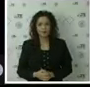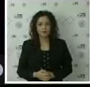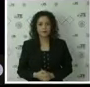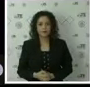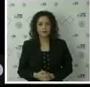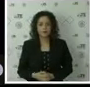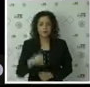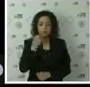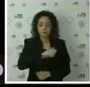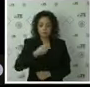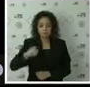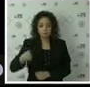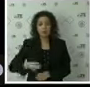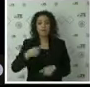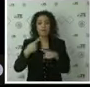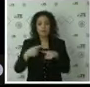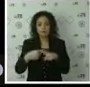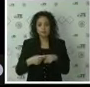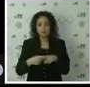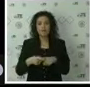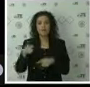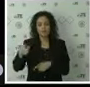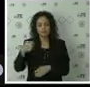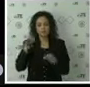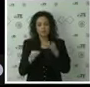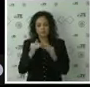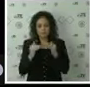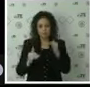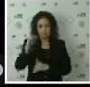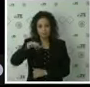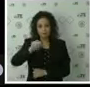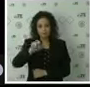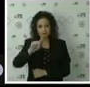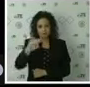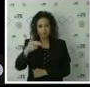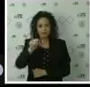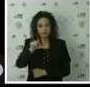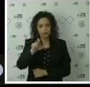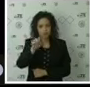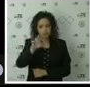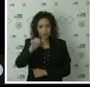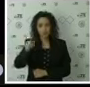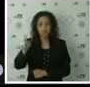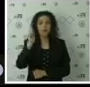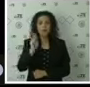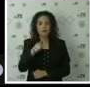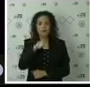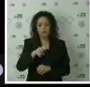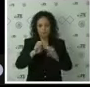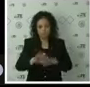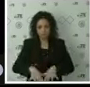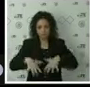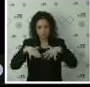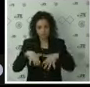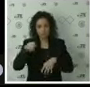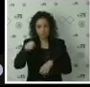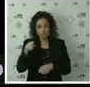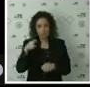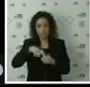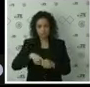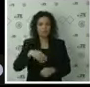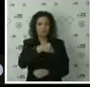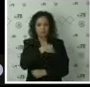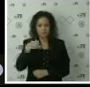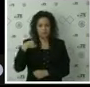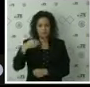modo, saludamos a nuestra anfitriona, la magistrada Marta Leticia Mercado Ramírez. Ella es integrante del Pleno del Tribunal Electoral de la Ciudad de